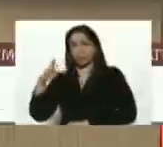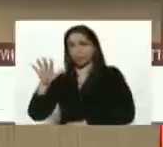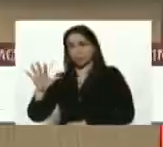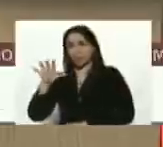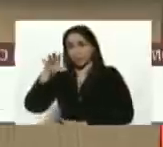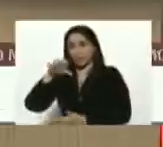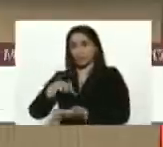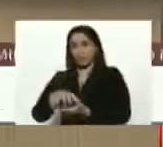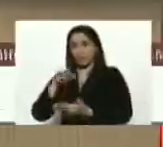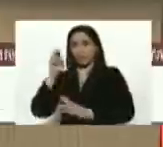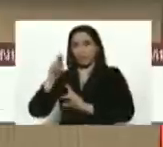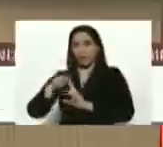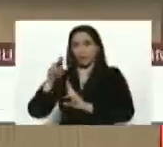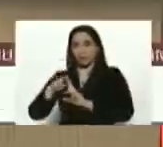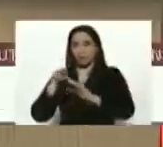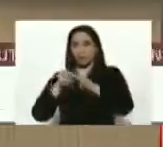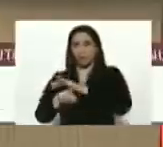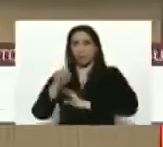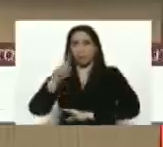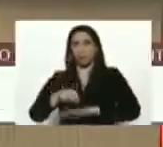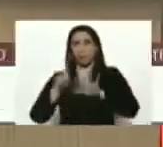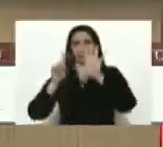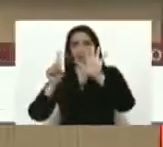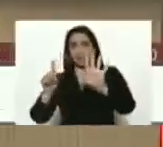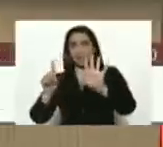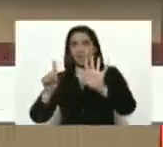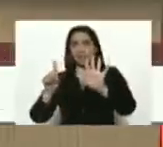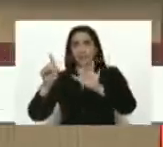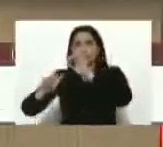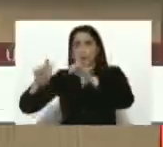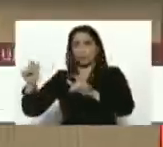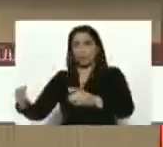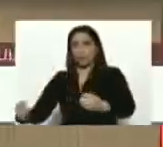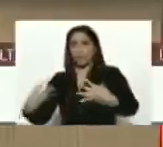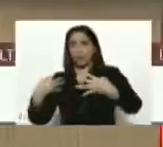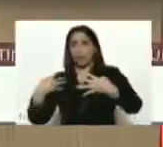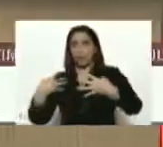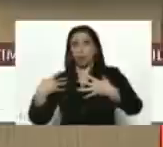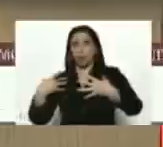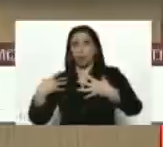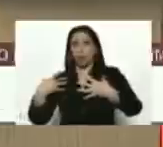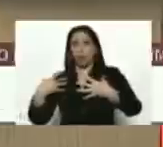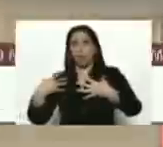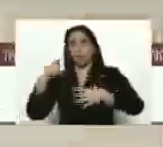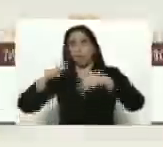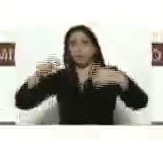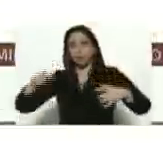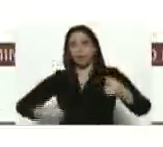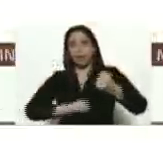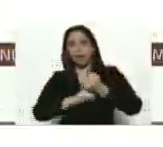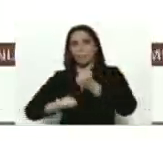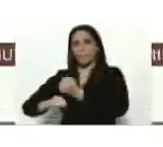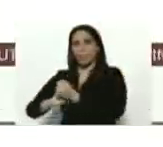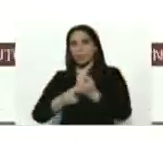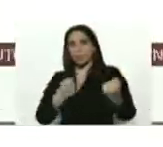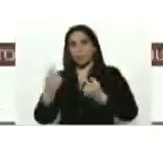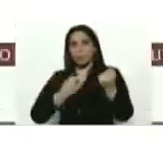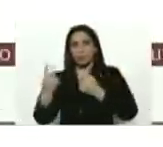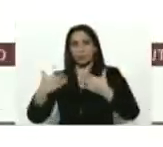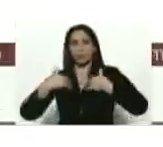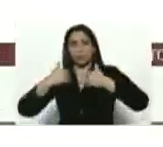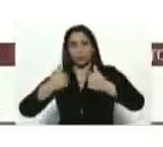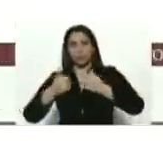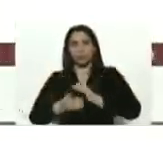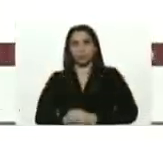estado Táchira. Y 6 casos de contacto del personal de apoyo logístico de seguridad